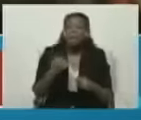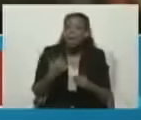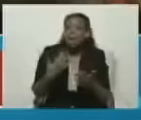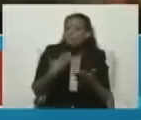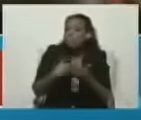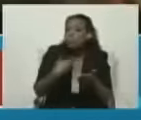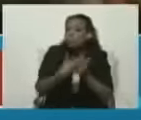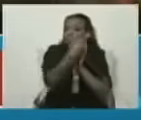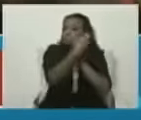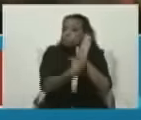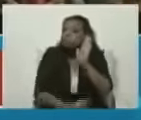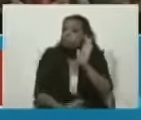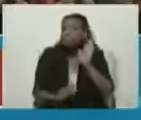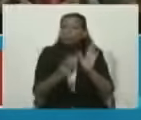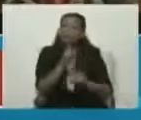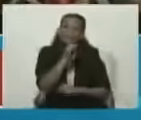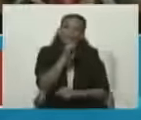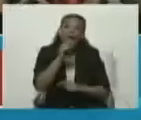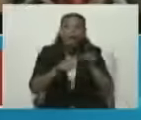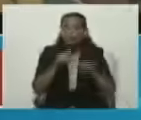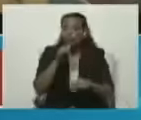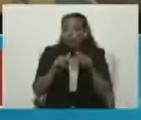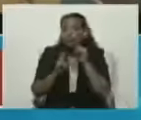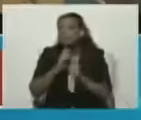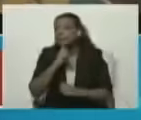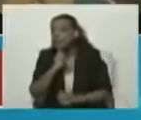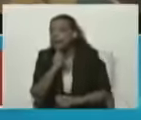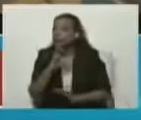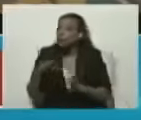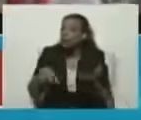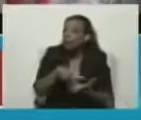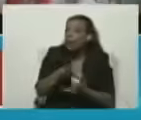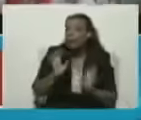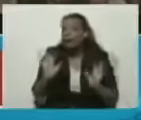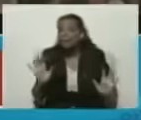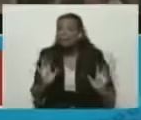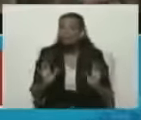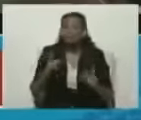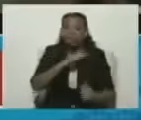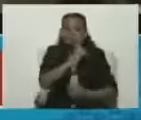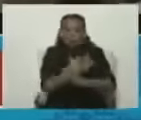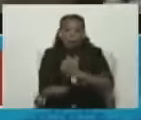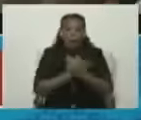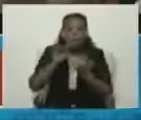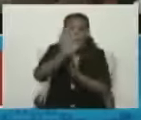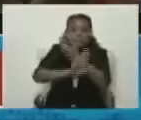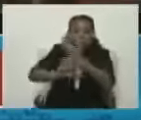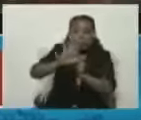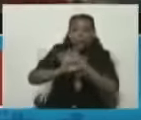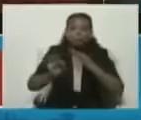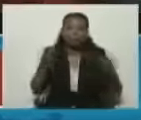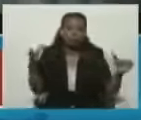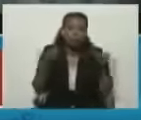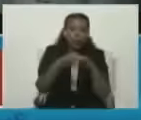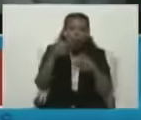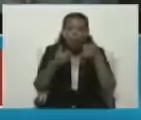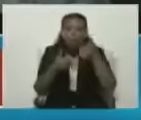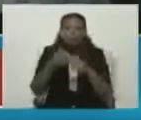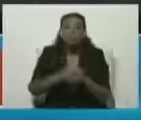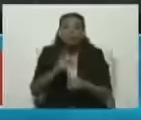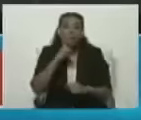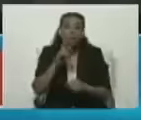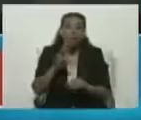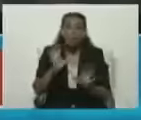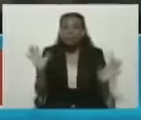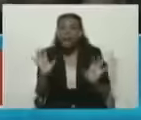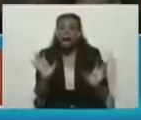eso nos reservamos algunas informaciones, trabajando con fuerza nuestra maquinaria electoral para que no se nos